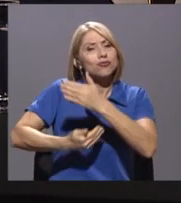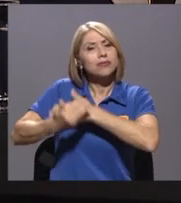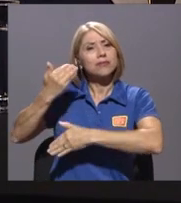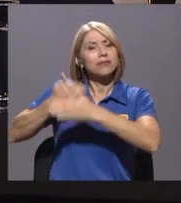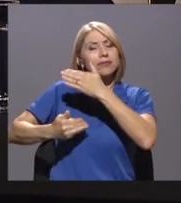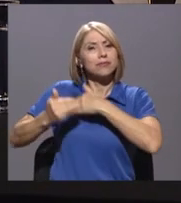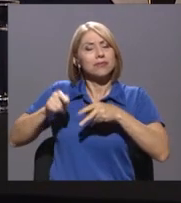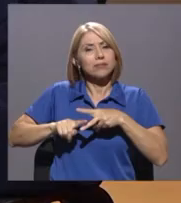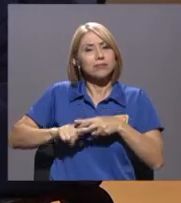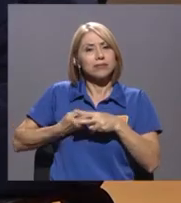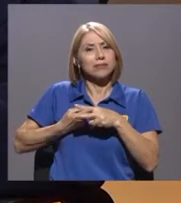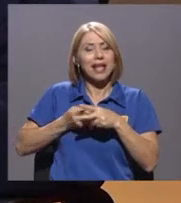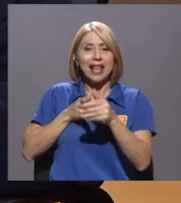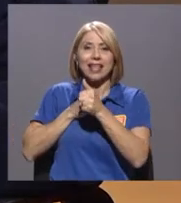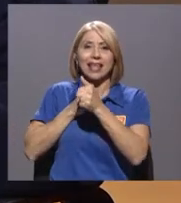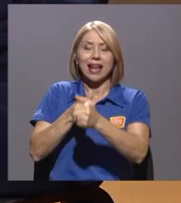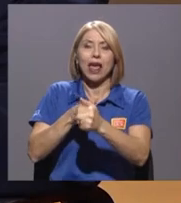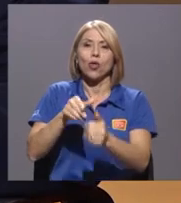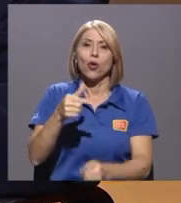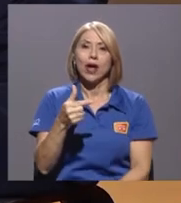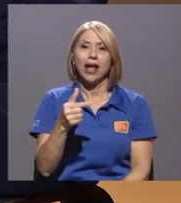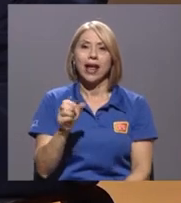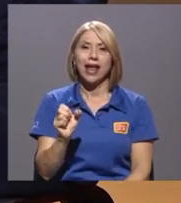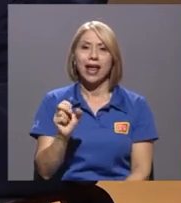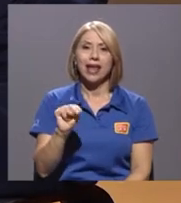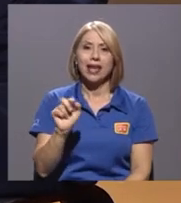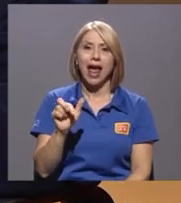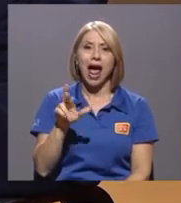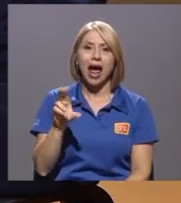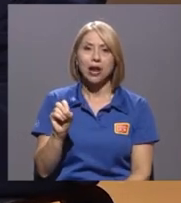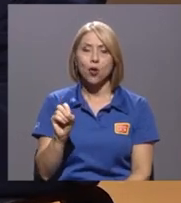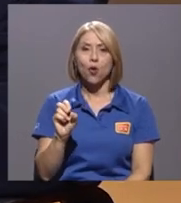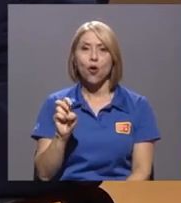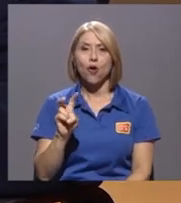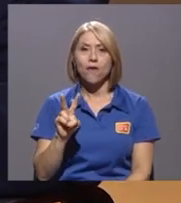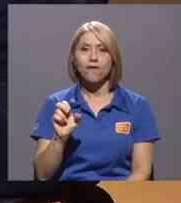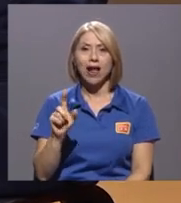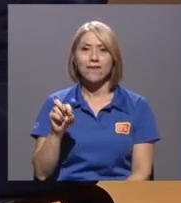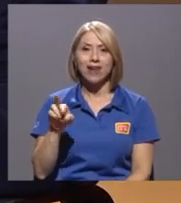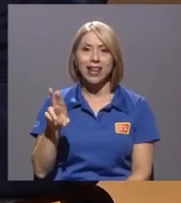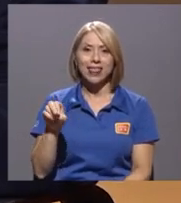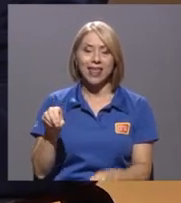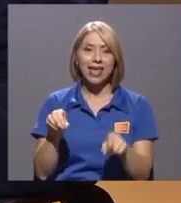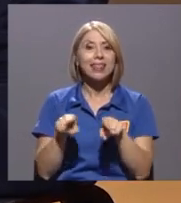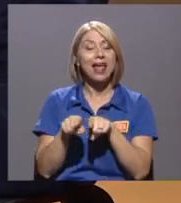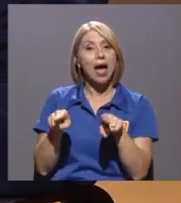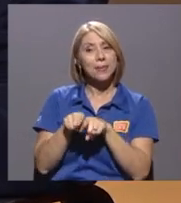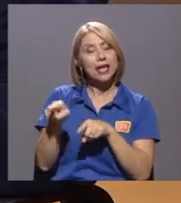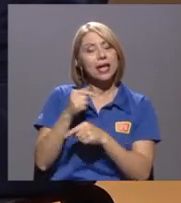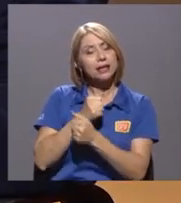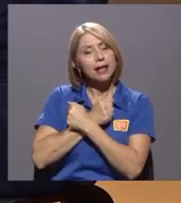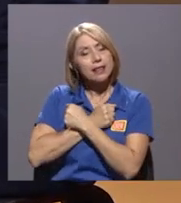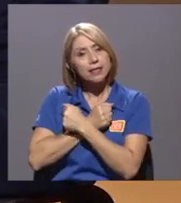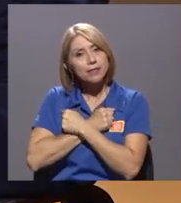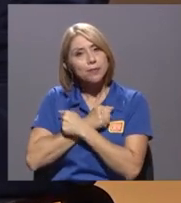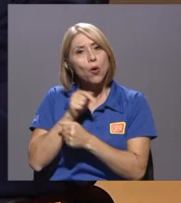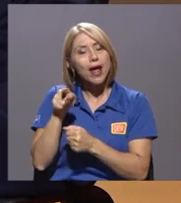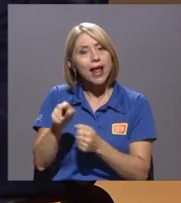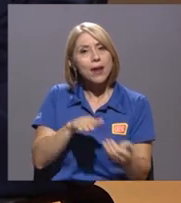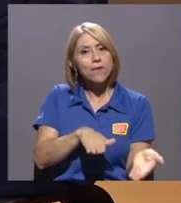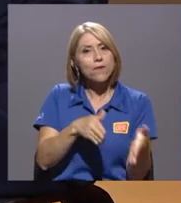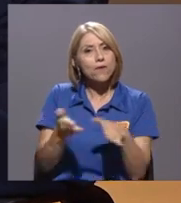por genaro valverde también un queridísimo profesor universitario que falleció en octubre del año